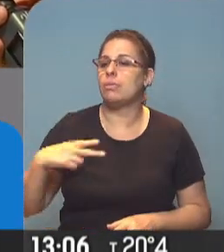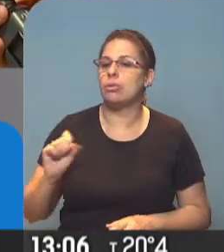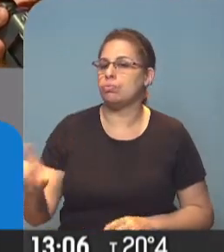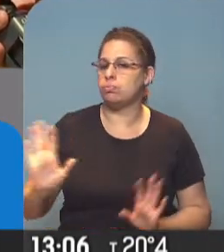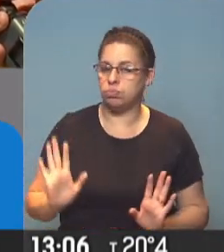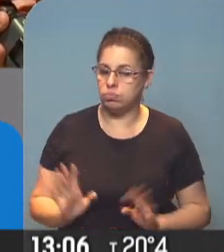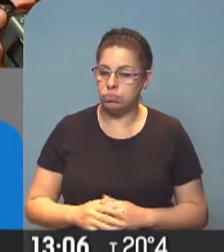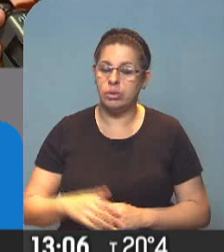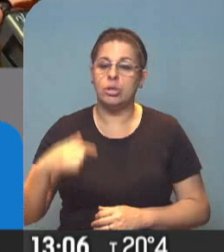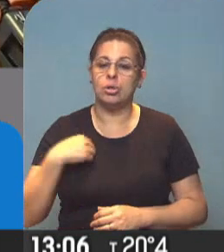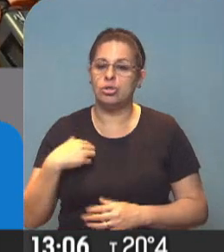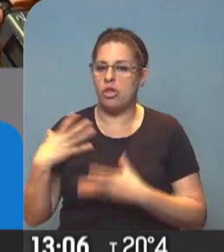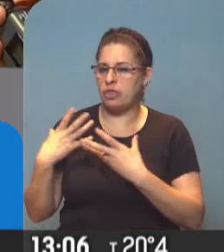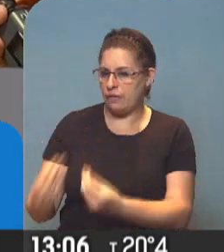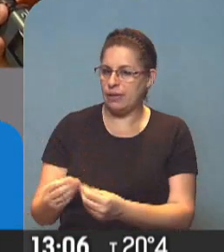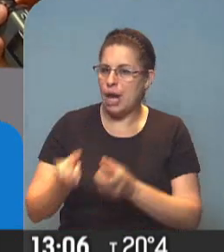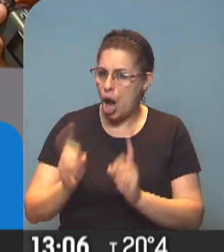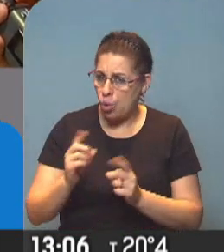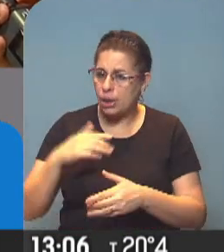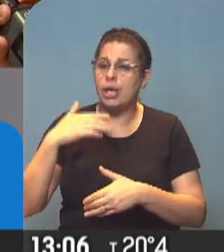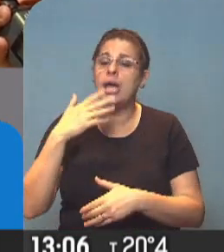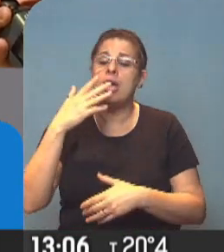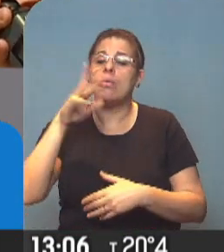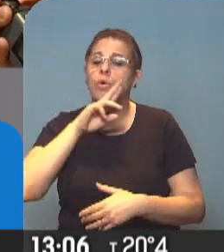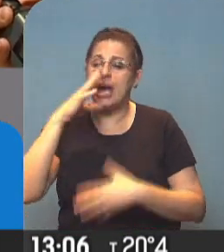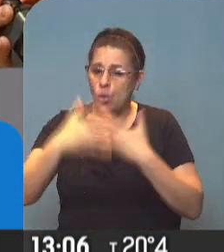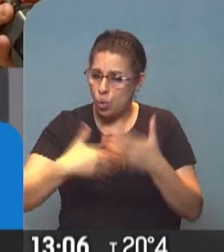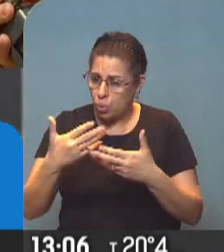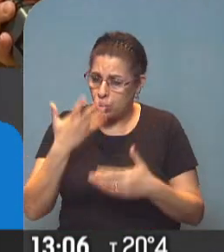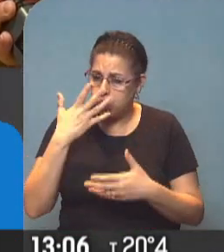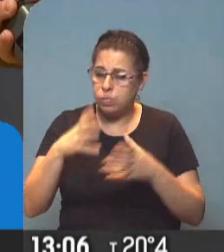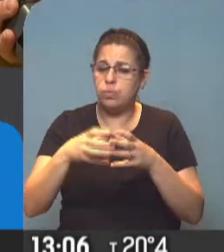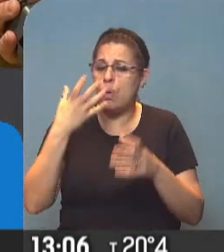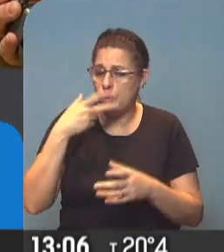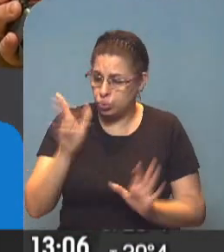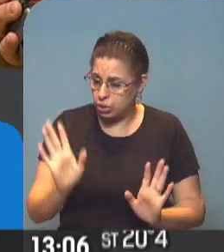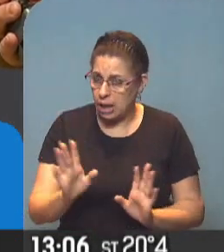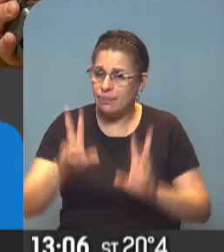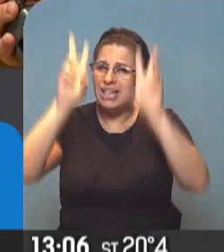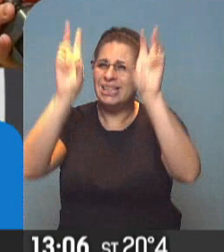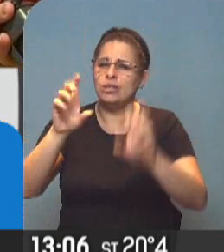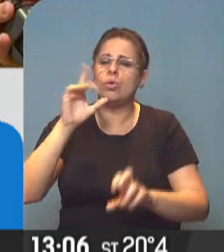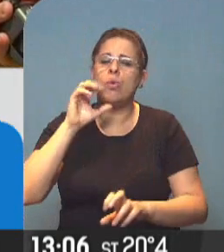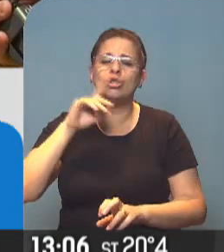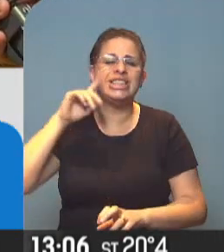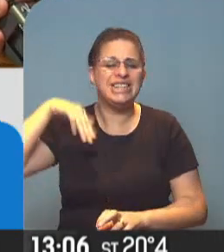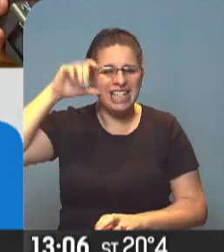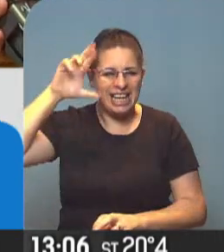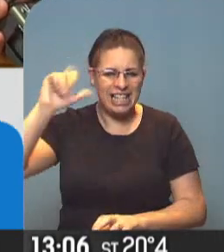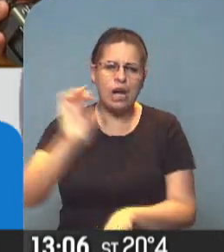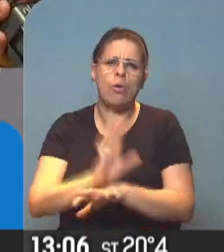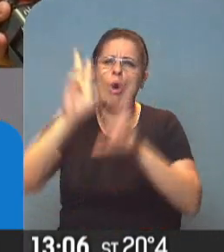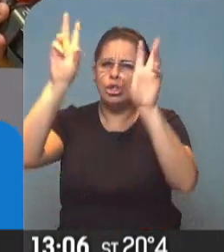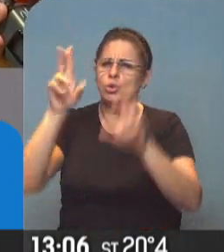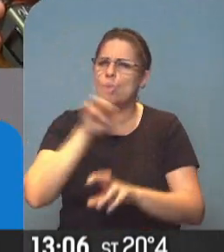yo la hubiera defendido que fuera una botinera eso ese famosos títulos que se le pone la mujer son